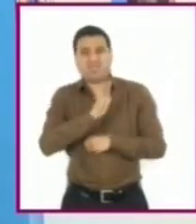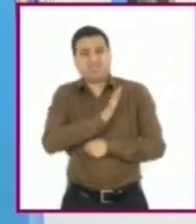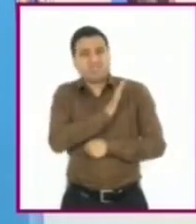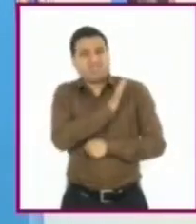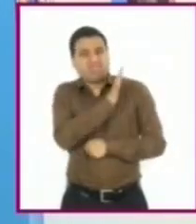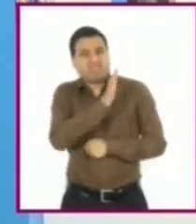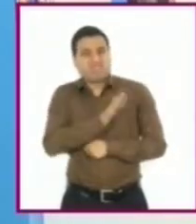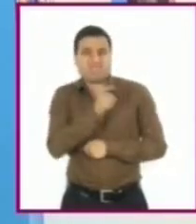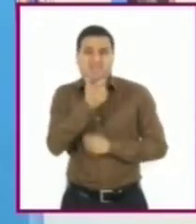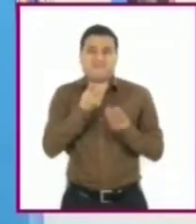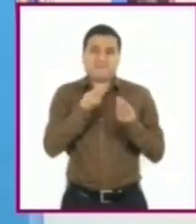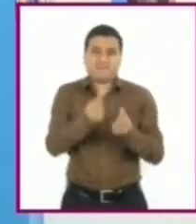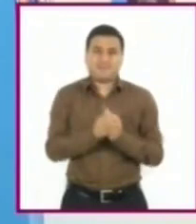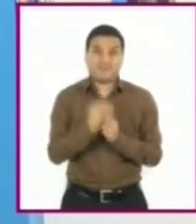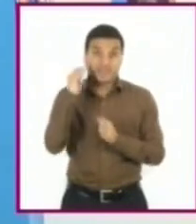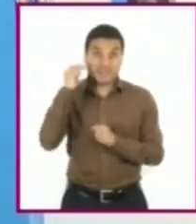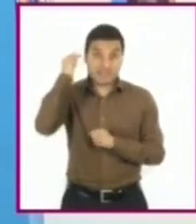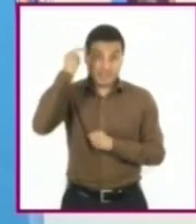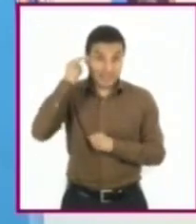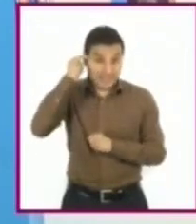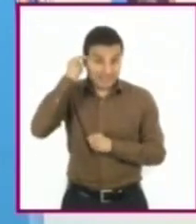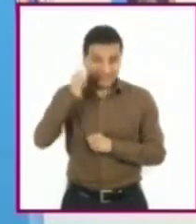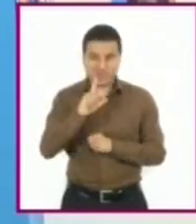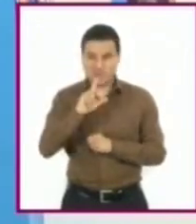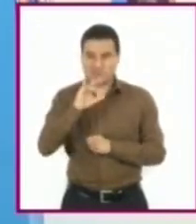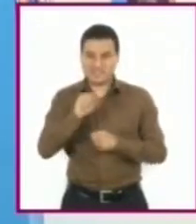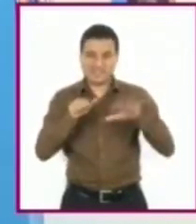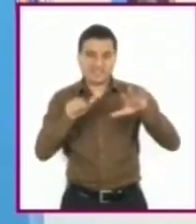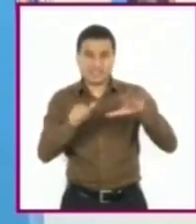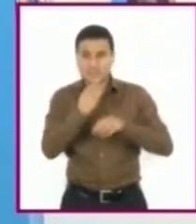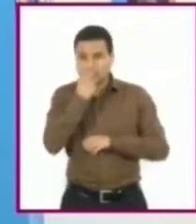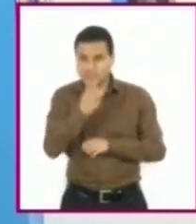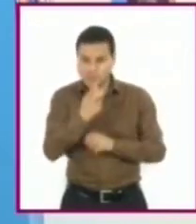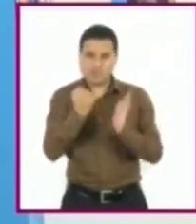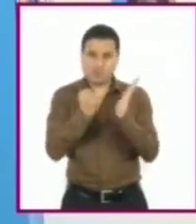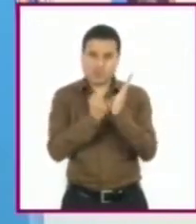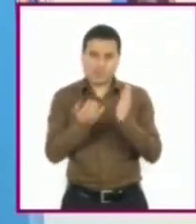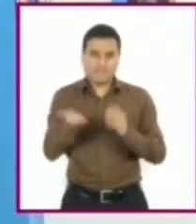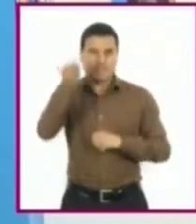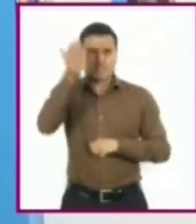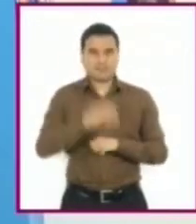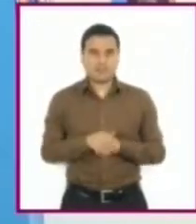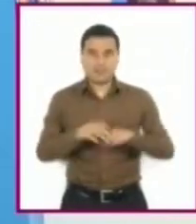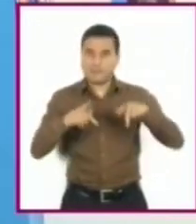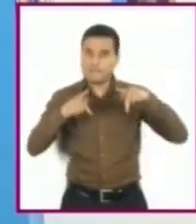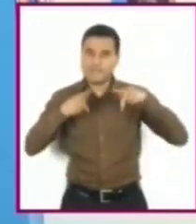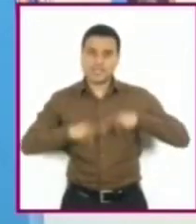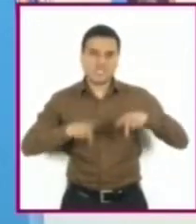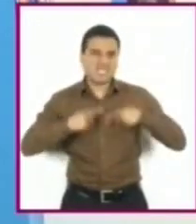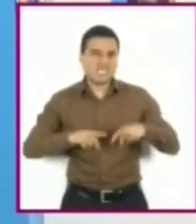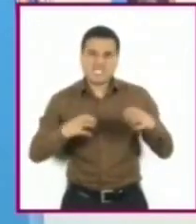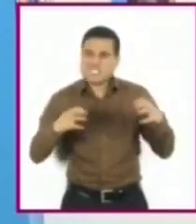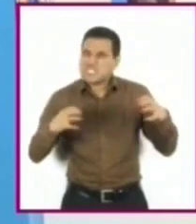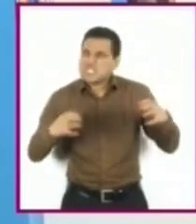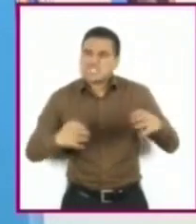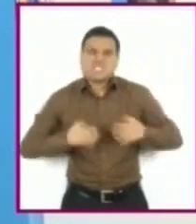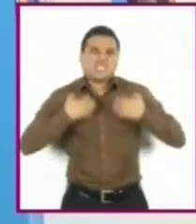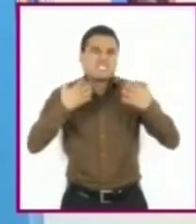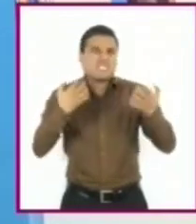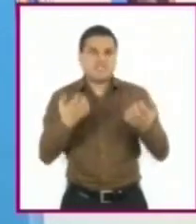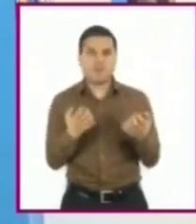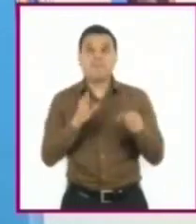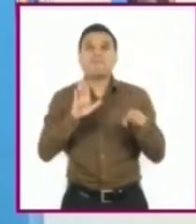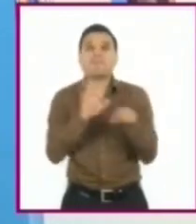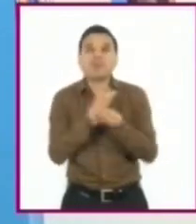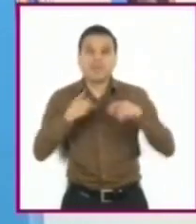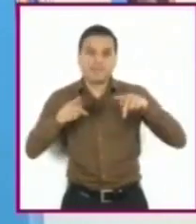XVI decidió aumentar los impuestos, produciendo un gran descontento, ya que, como se dijo antes, todo el peso